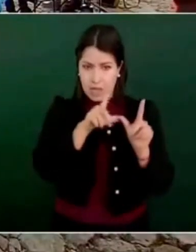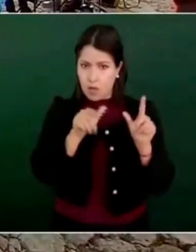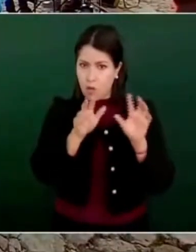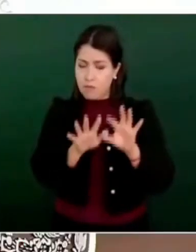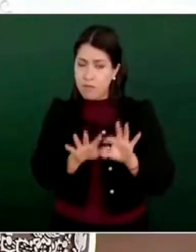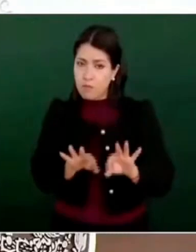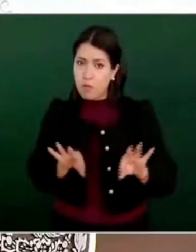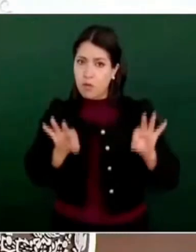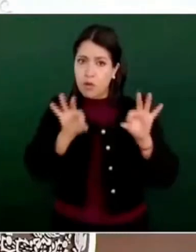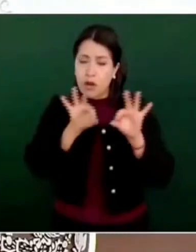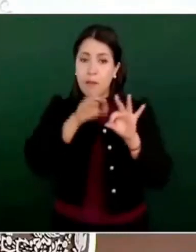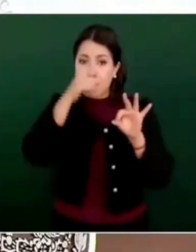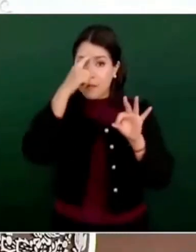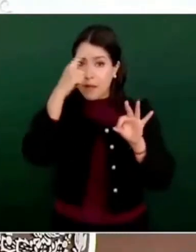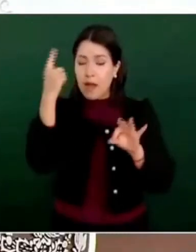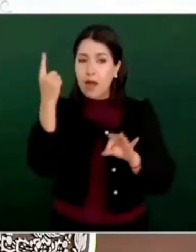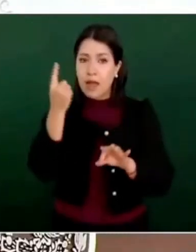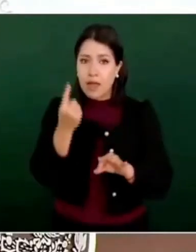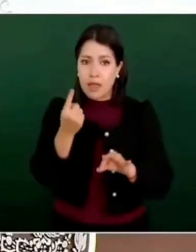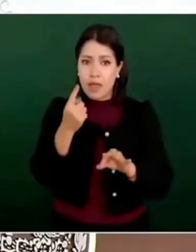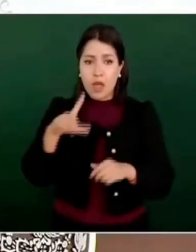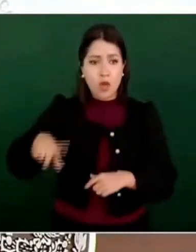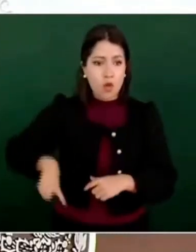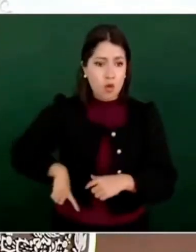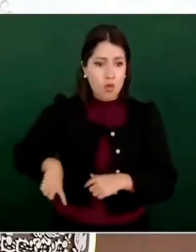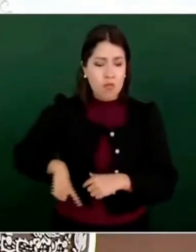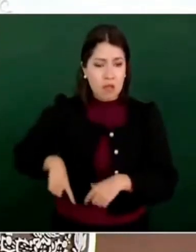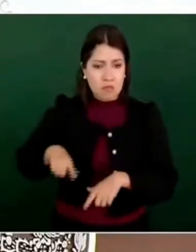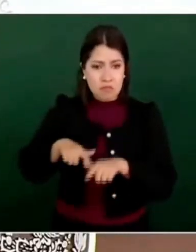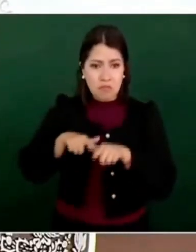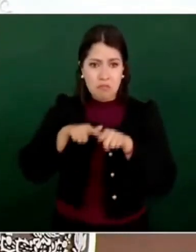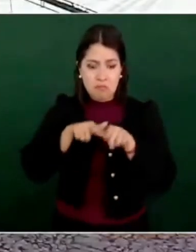indispensables para que el gobierno siguiera funcionando.